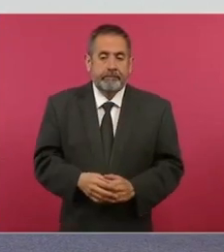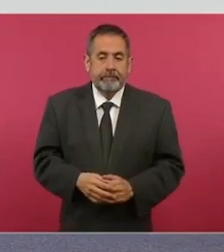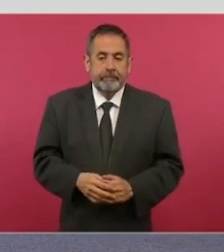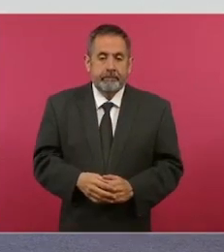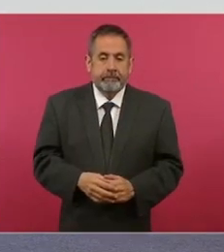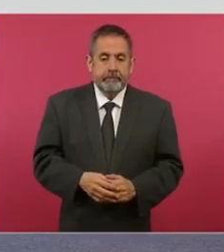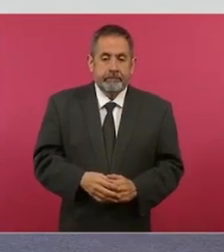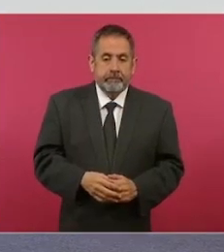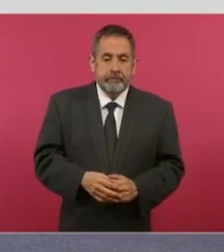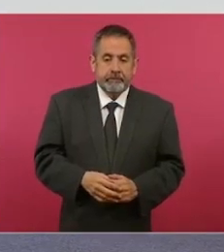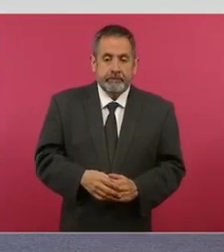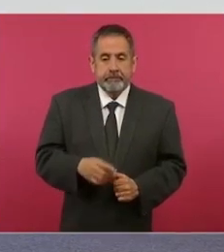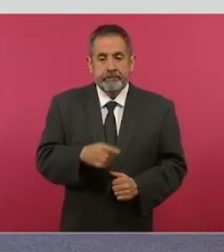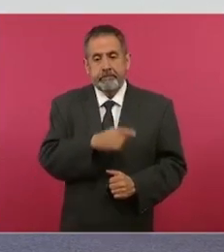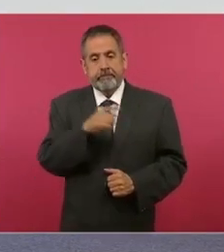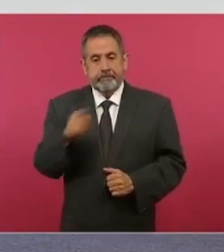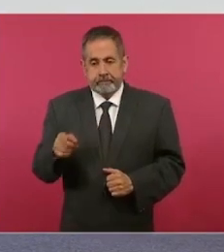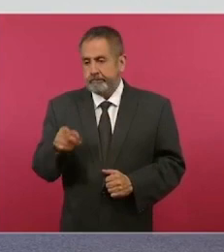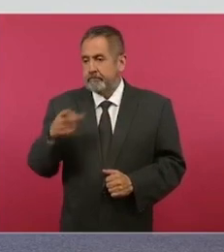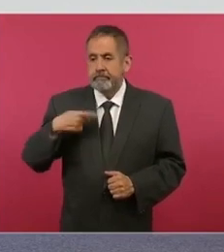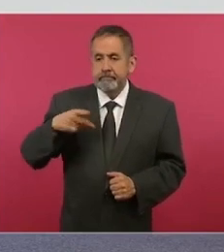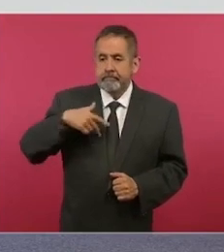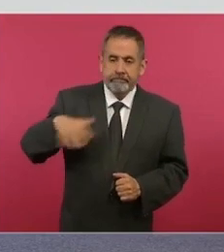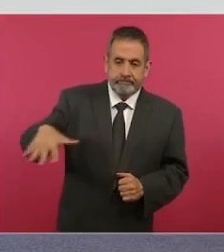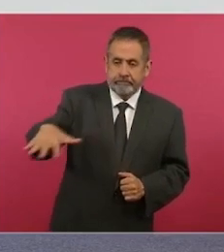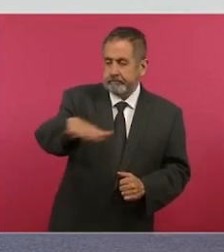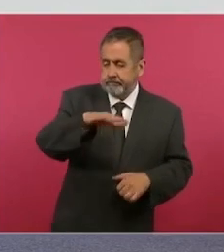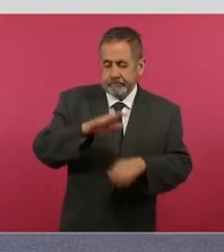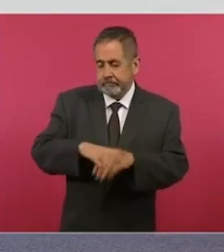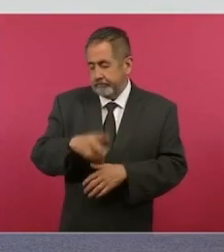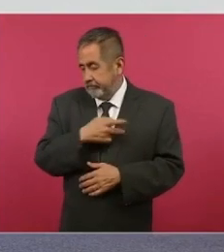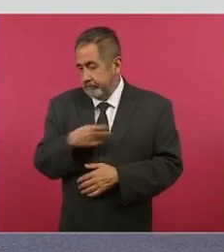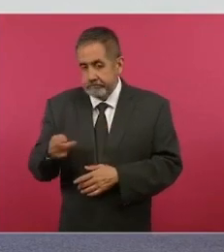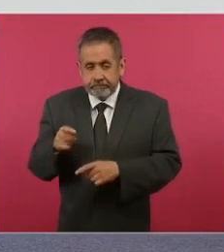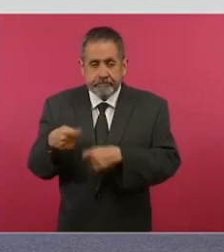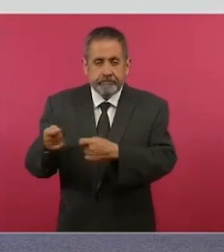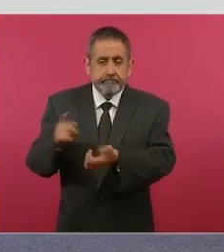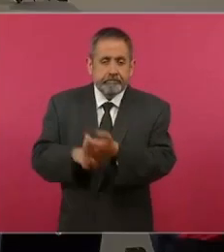Para el segundo decil más pobre,